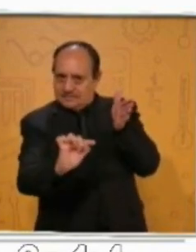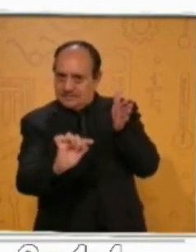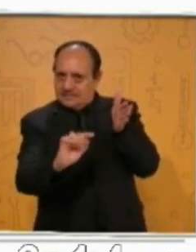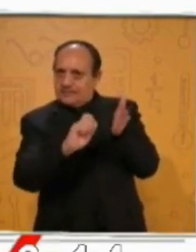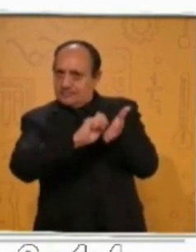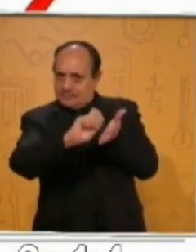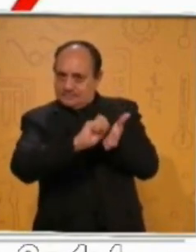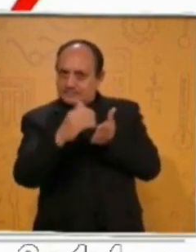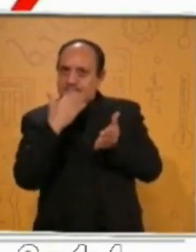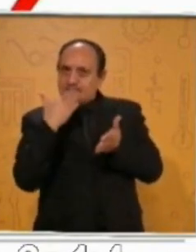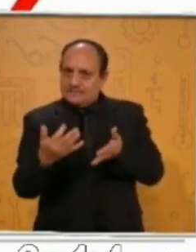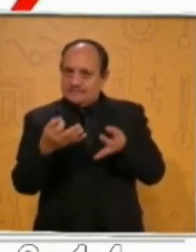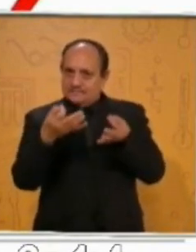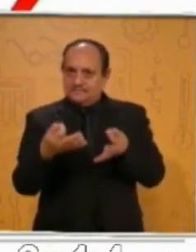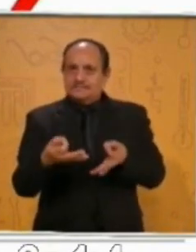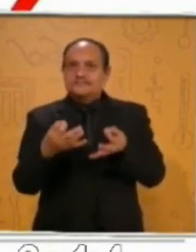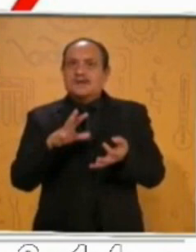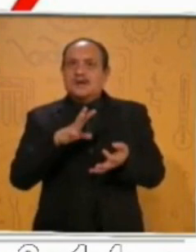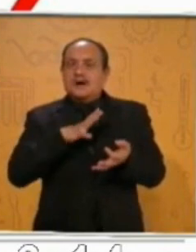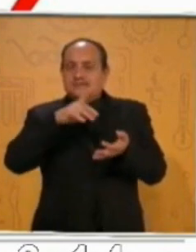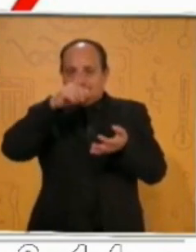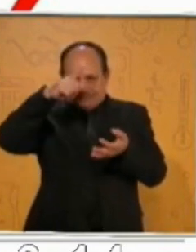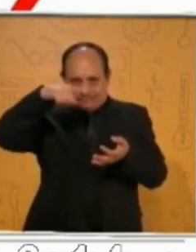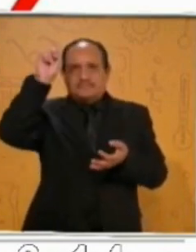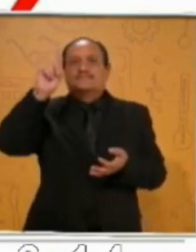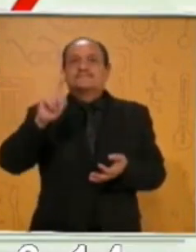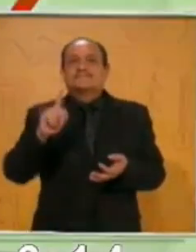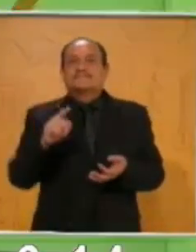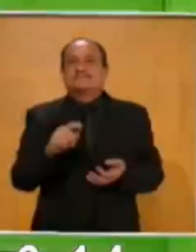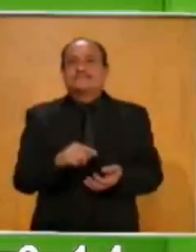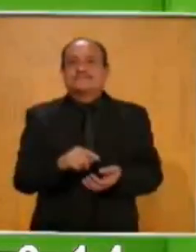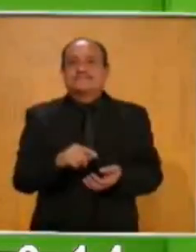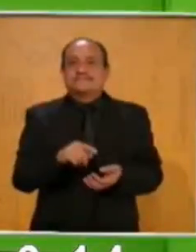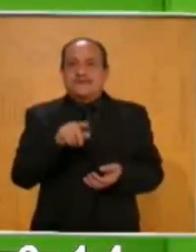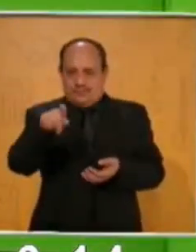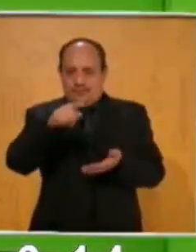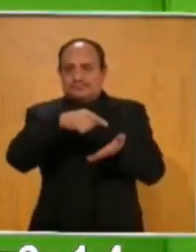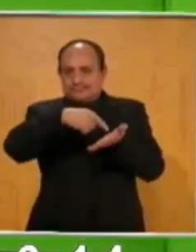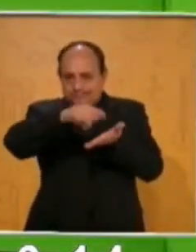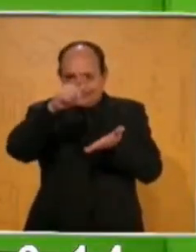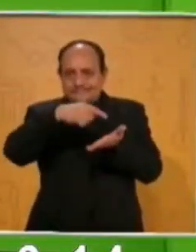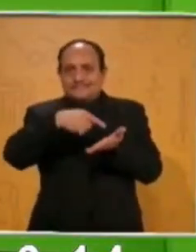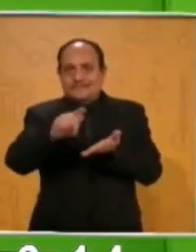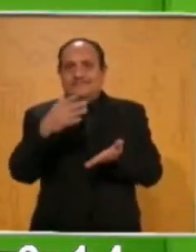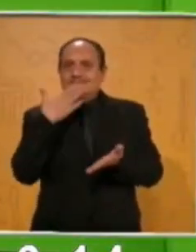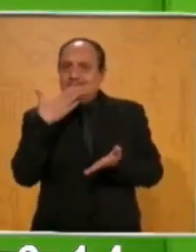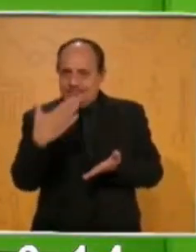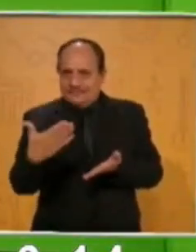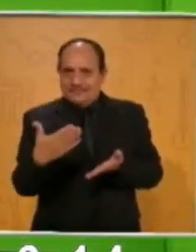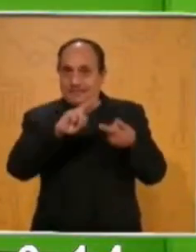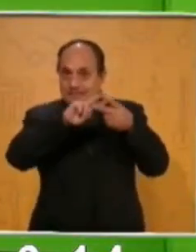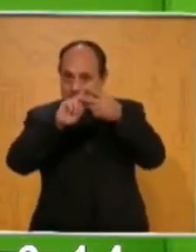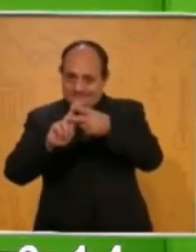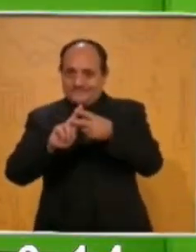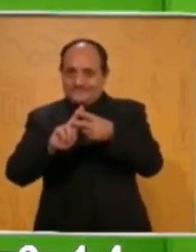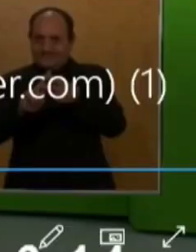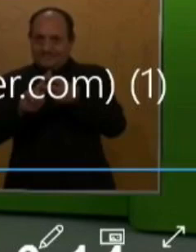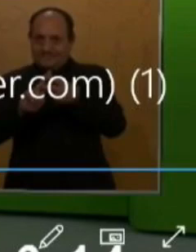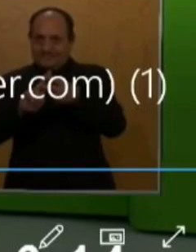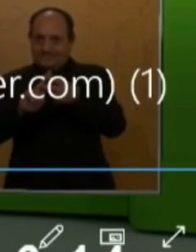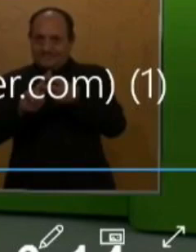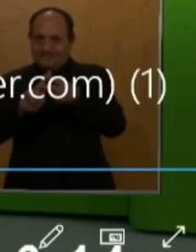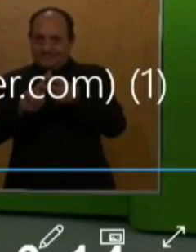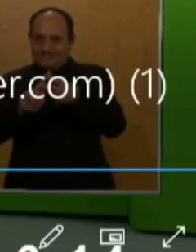manera correcta, tenemos una palomita. Pónganse participación. ¿Hasta aquí alguna pregunta?